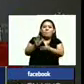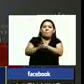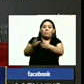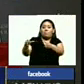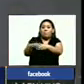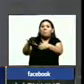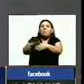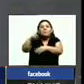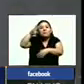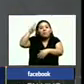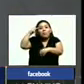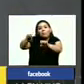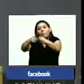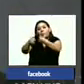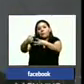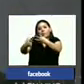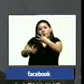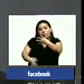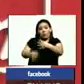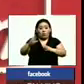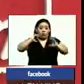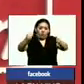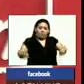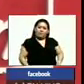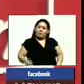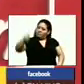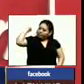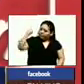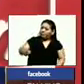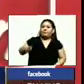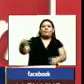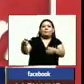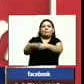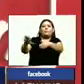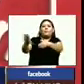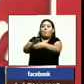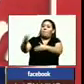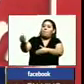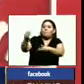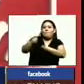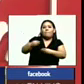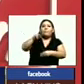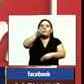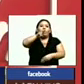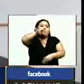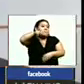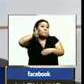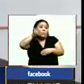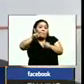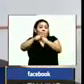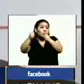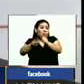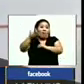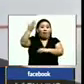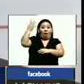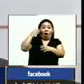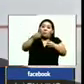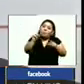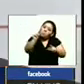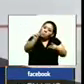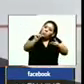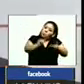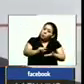violación de ley. El gobierno exige que el FMLN regrese los más de dos millones de dólares que se le entregaron en